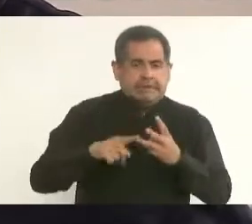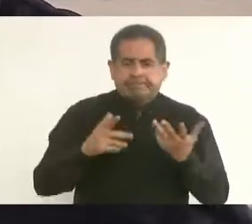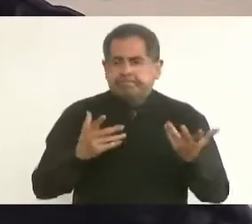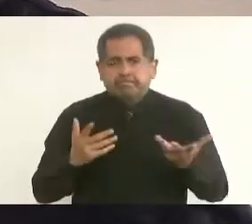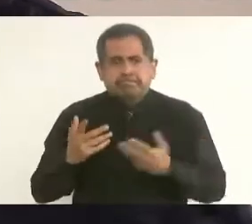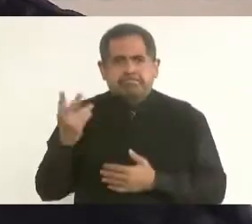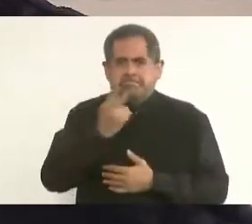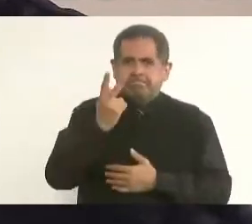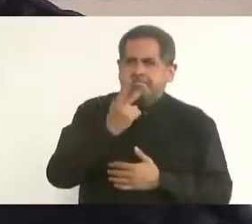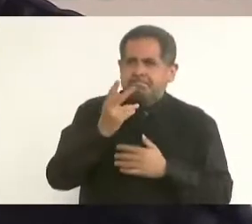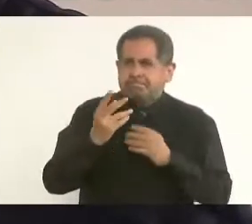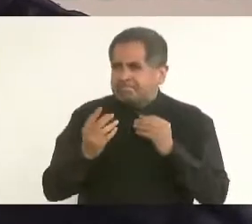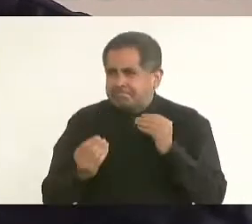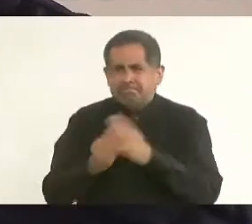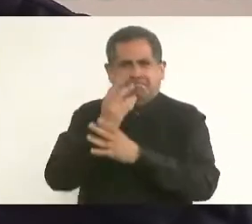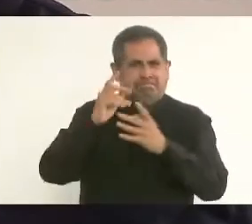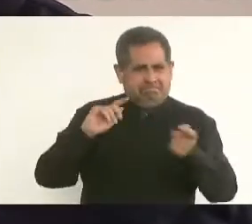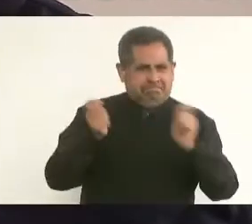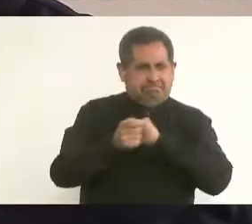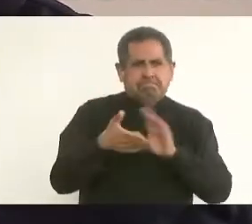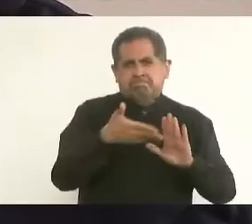una nueva transformación,